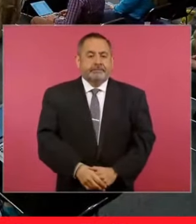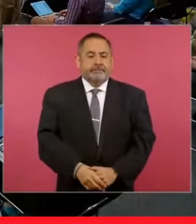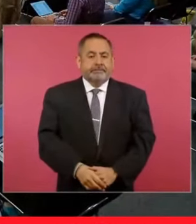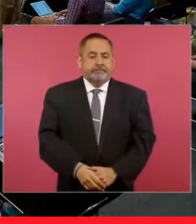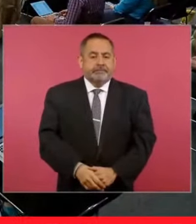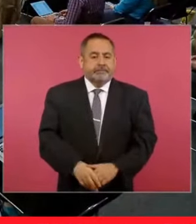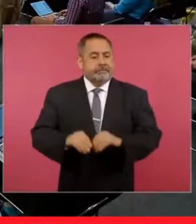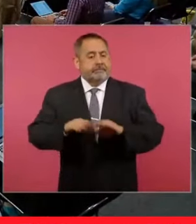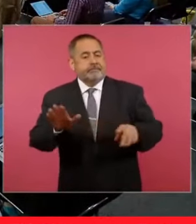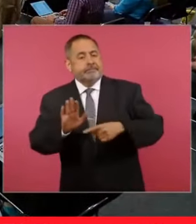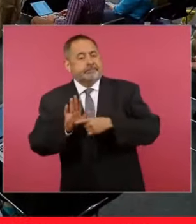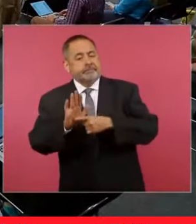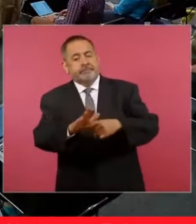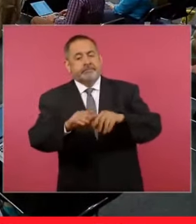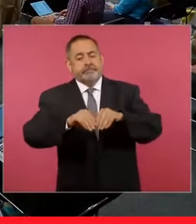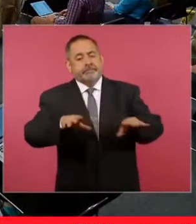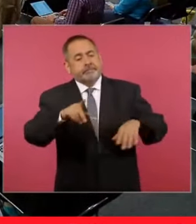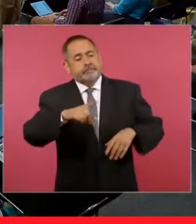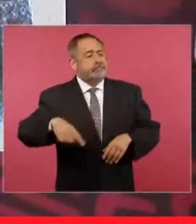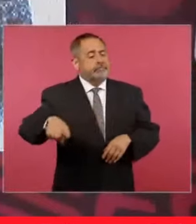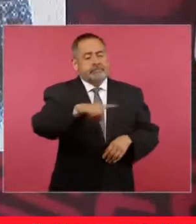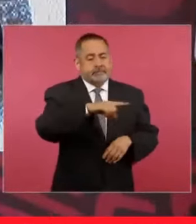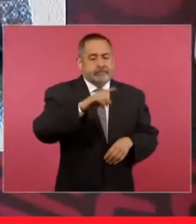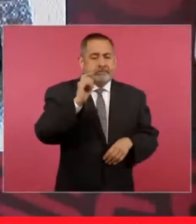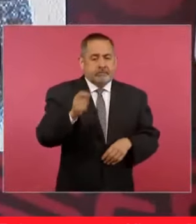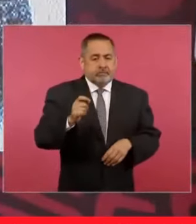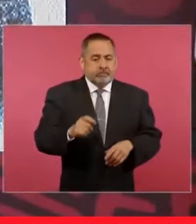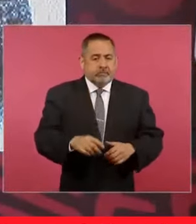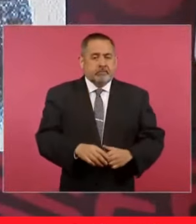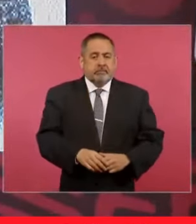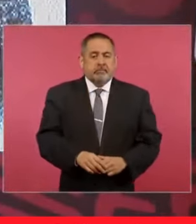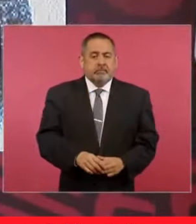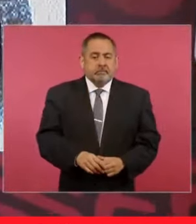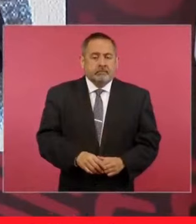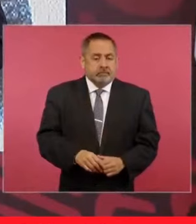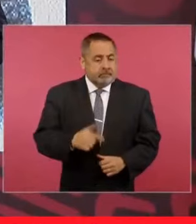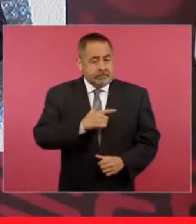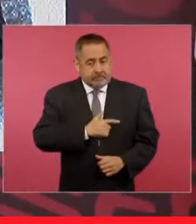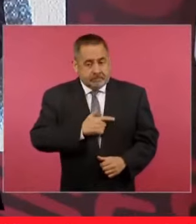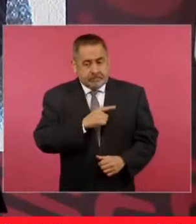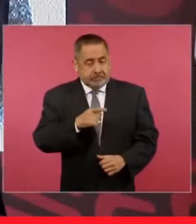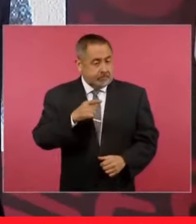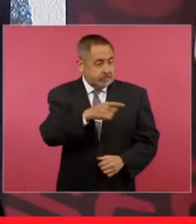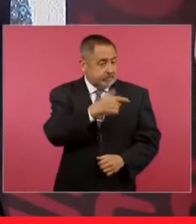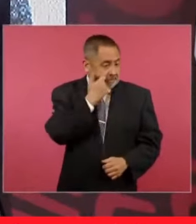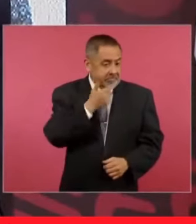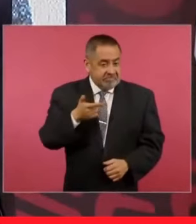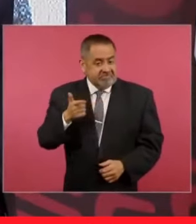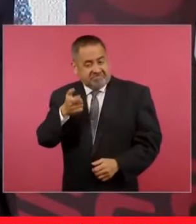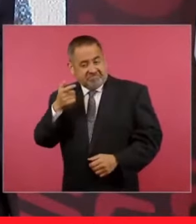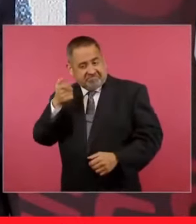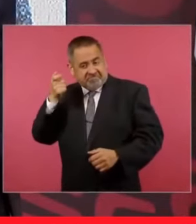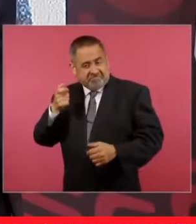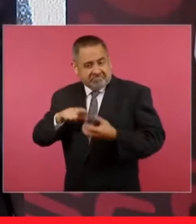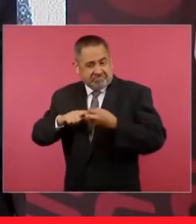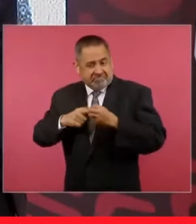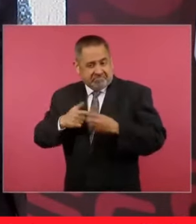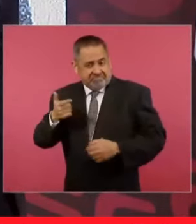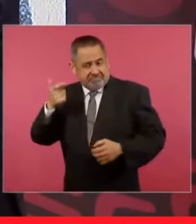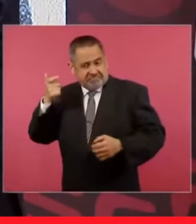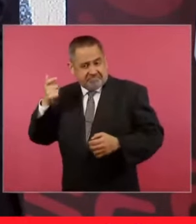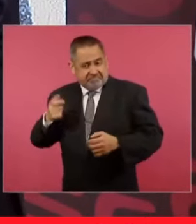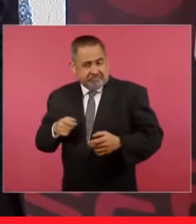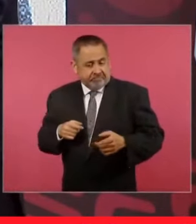los que eh les gustan los balazos